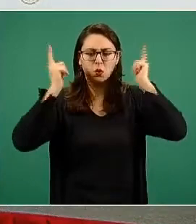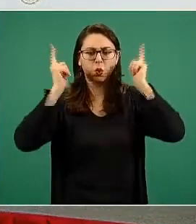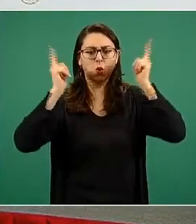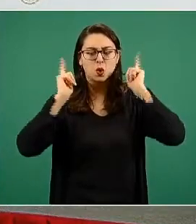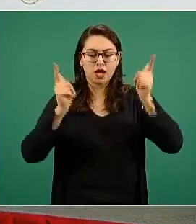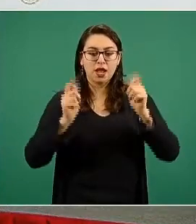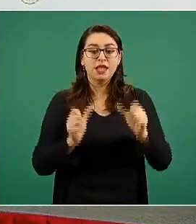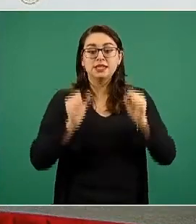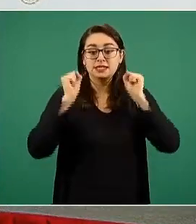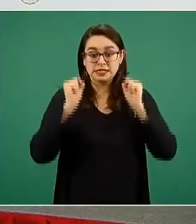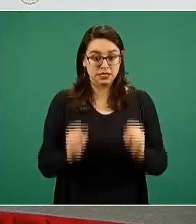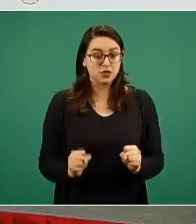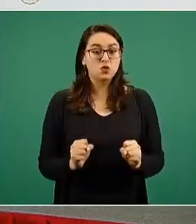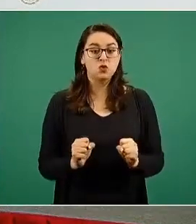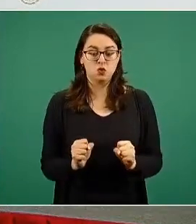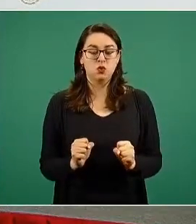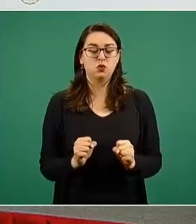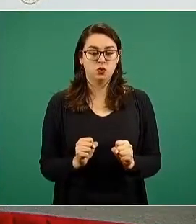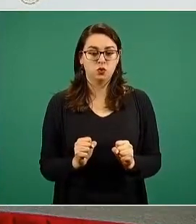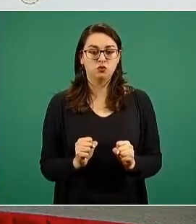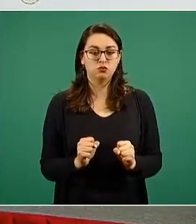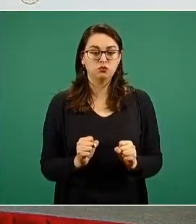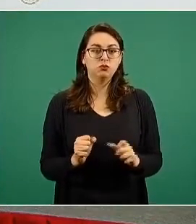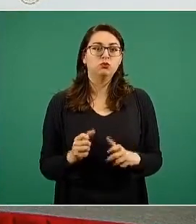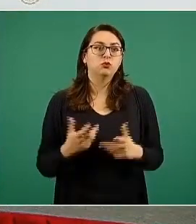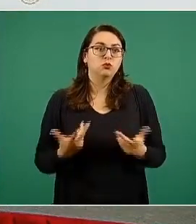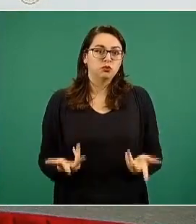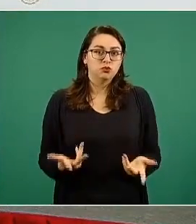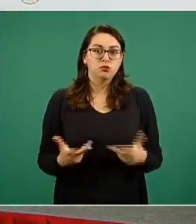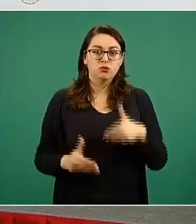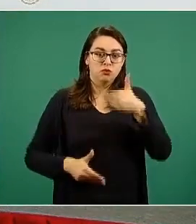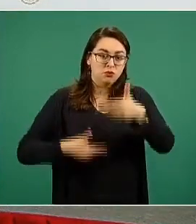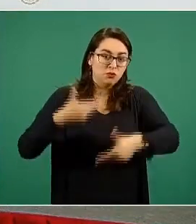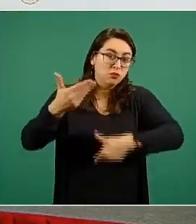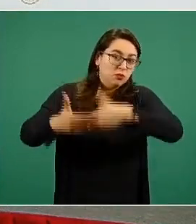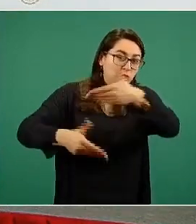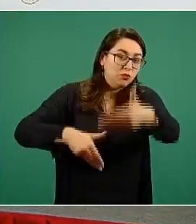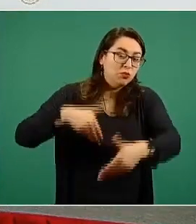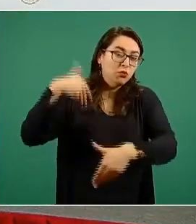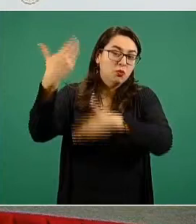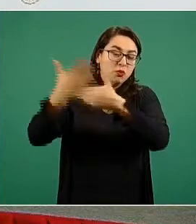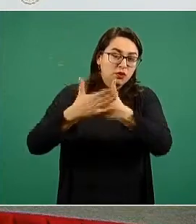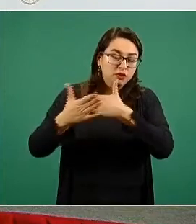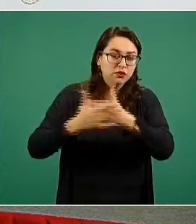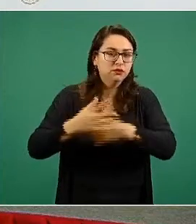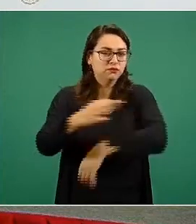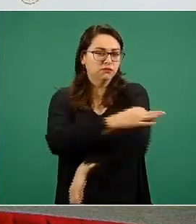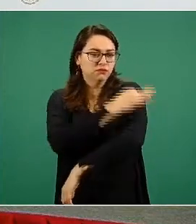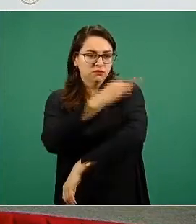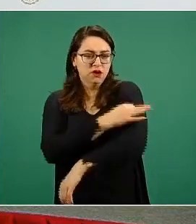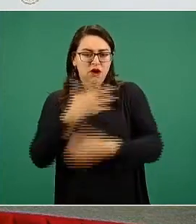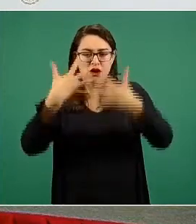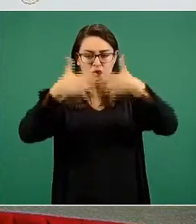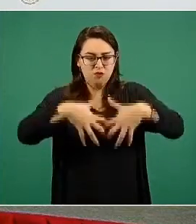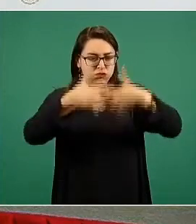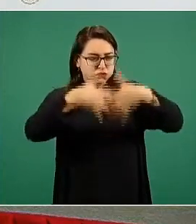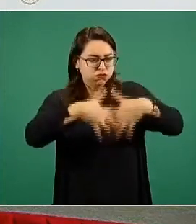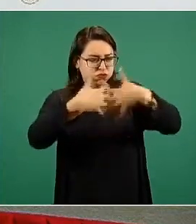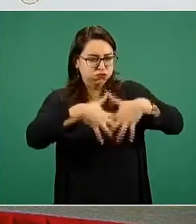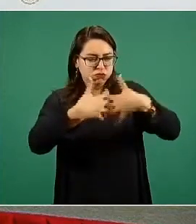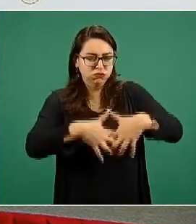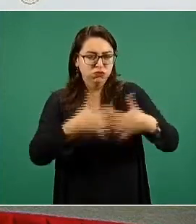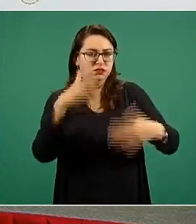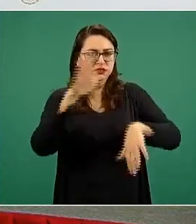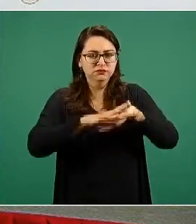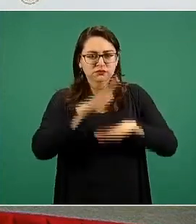cuando todo llegue a una nueva normalidad, en donde la producción de vacunas, donde ya se haya inmunizado una gran